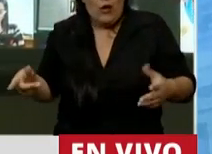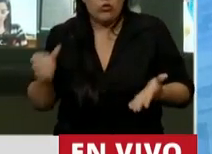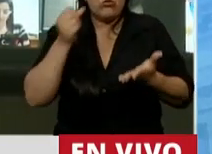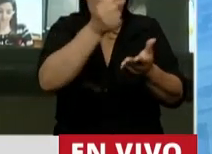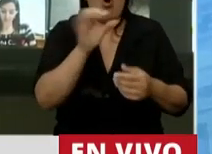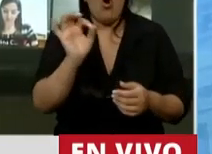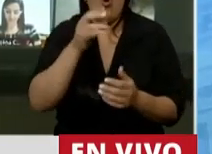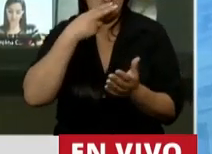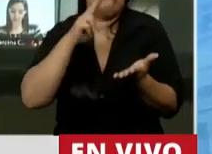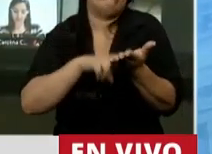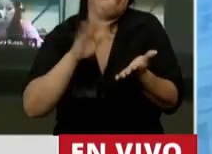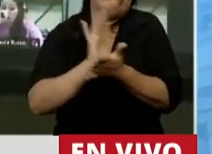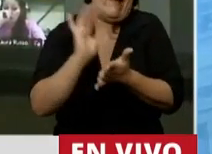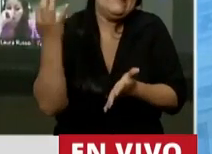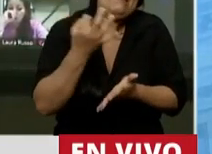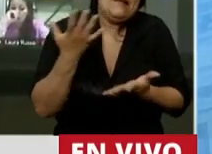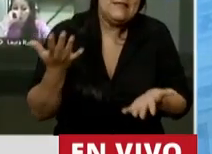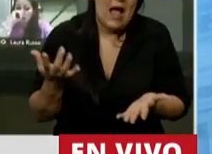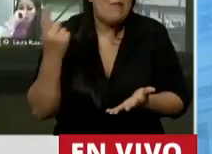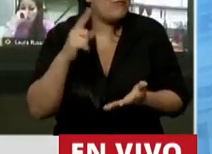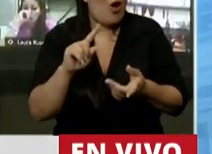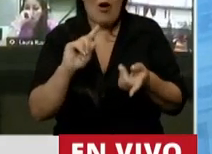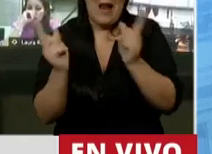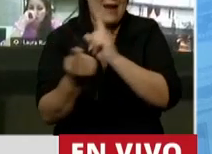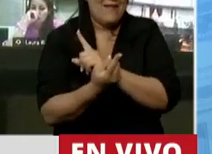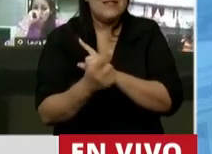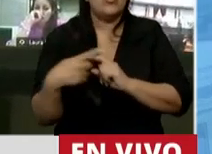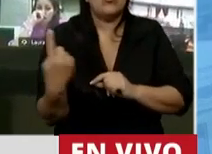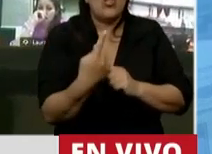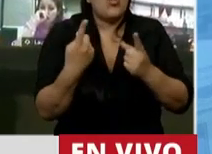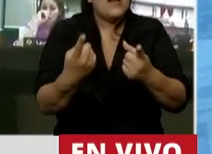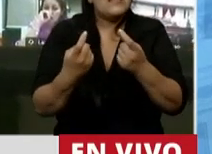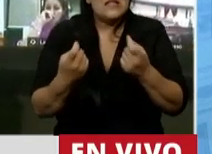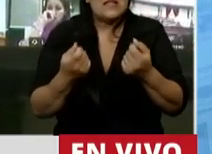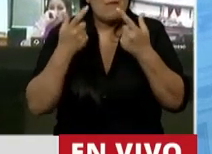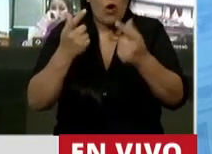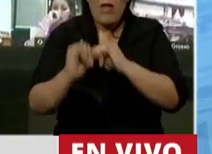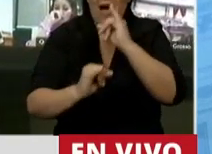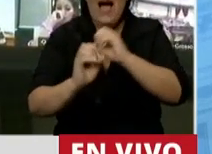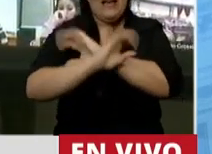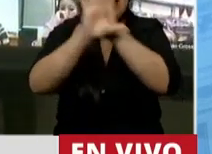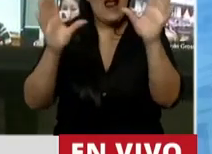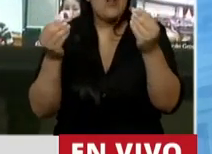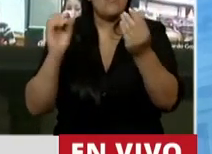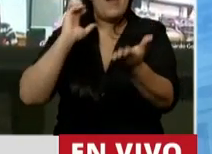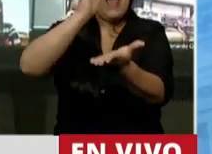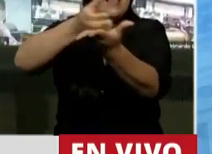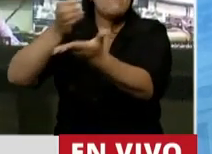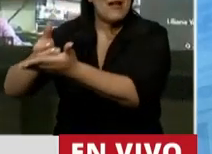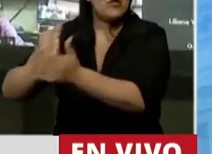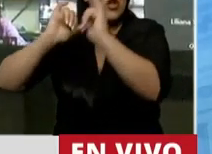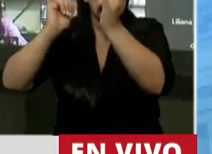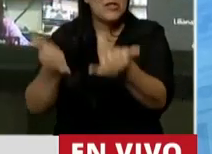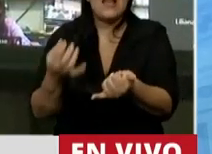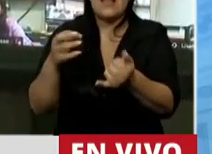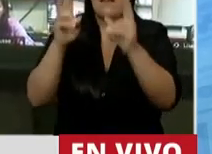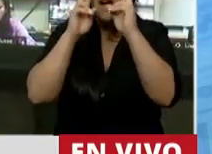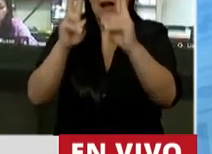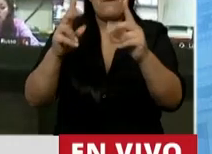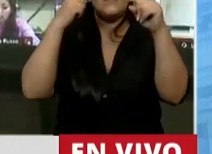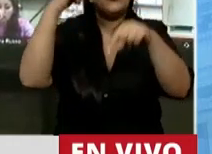de impuestos excepcionales. Por el contrario, lo necesario es dar señales claras a la inversión a partir del respeto por